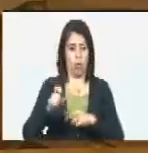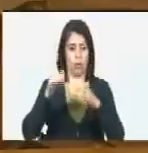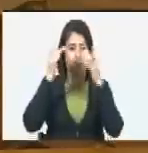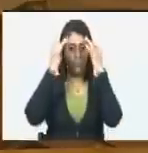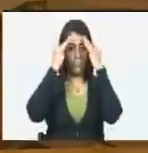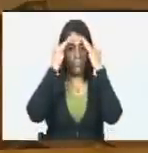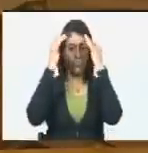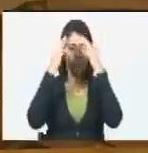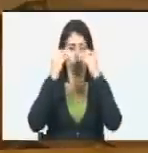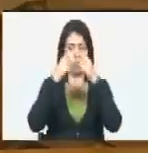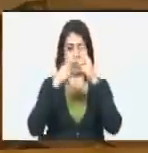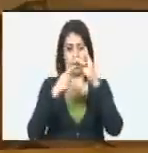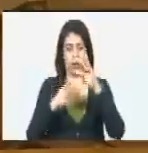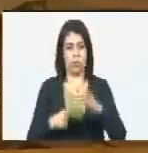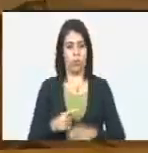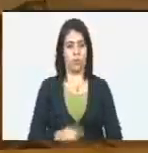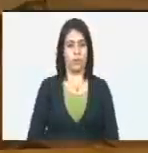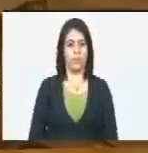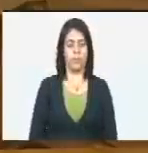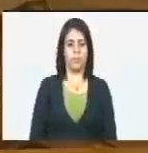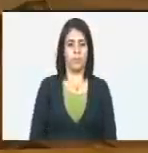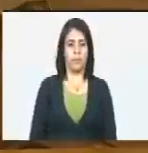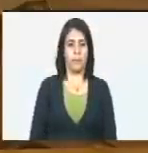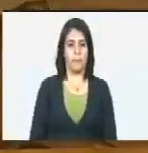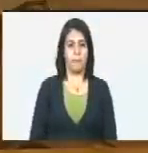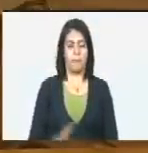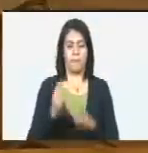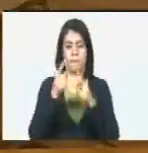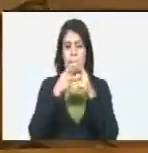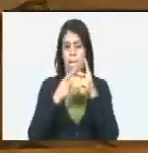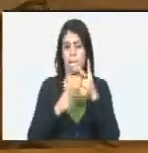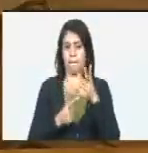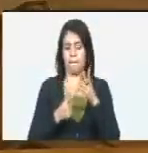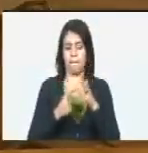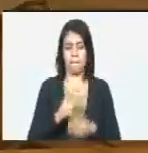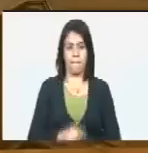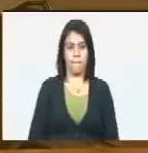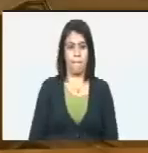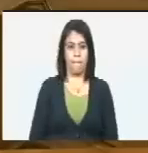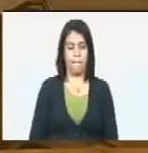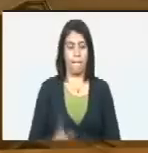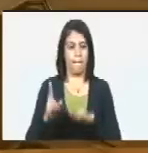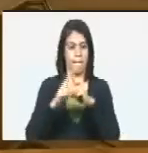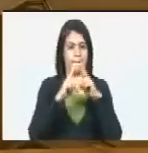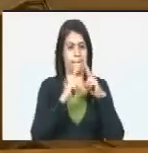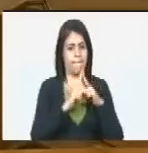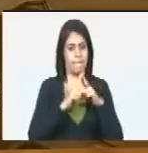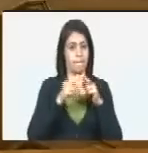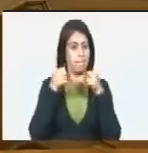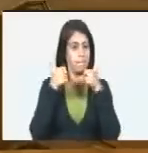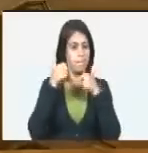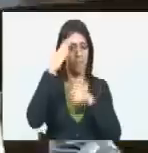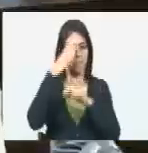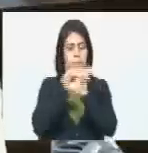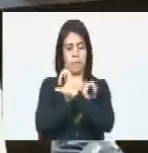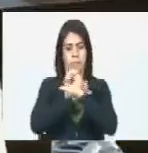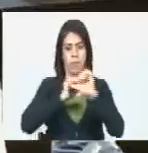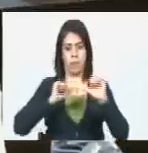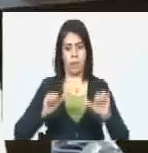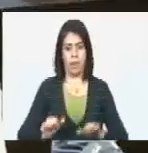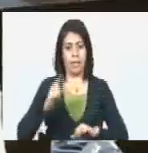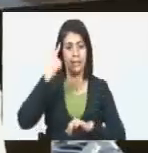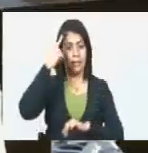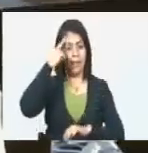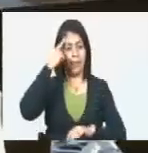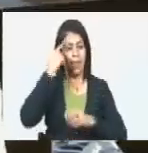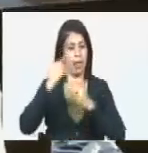astucia. Con mucha astucia. Conocía bien la Fuerza Armada. Sabía cómo moverse dentro